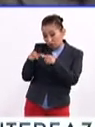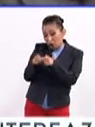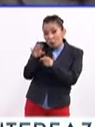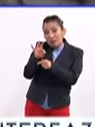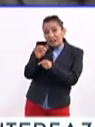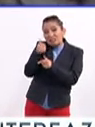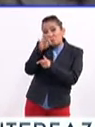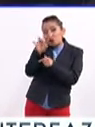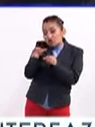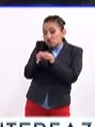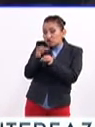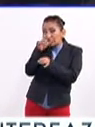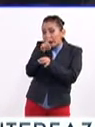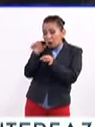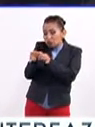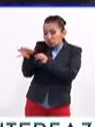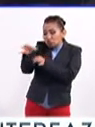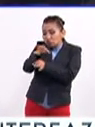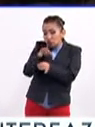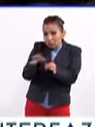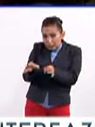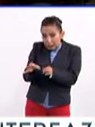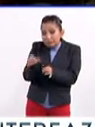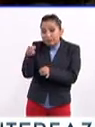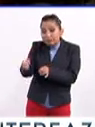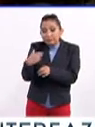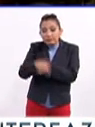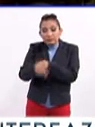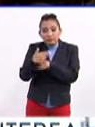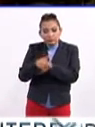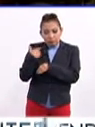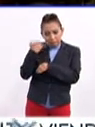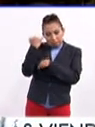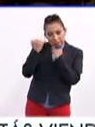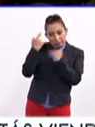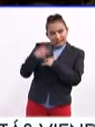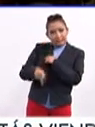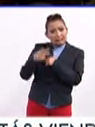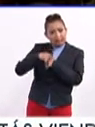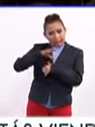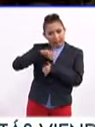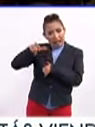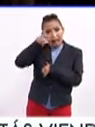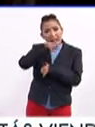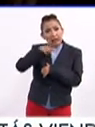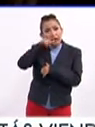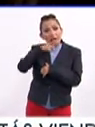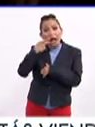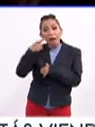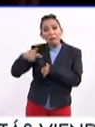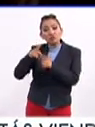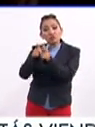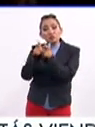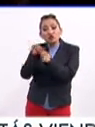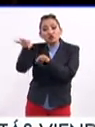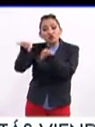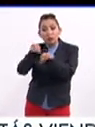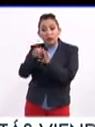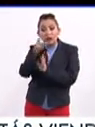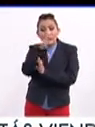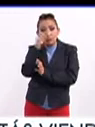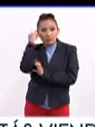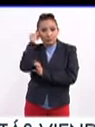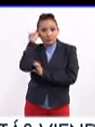el 96% de las lenguas del mundo. Esta cifra nos da una idea del riesgo que corren las lenguas que hablan las minorías, como las